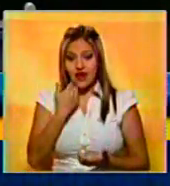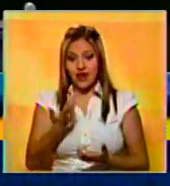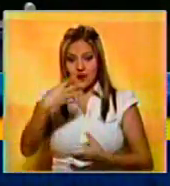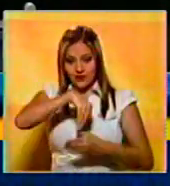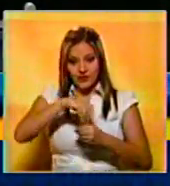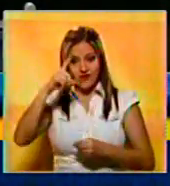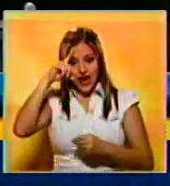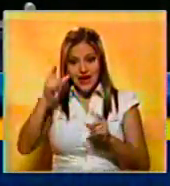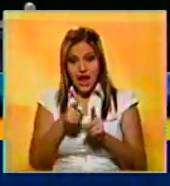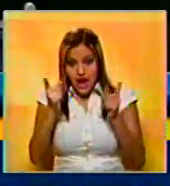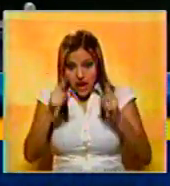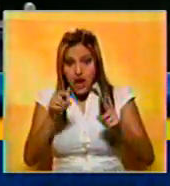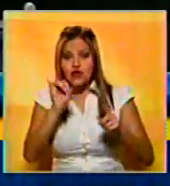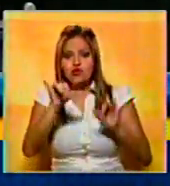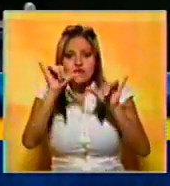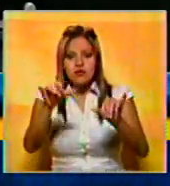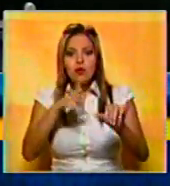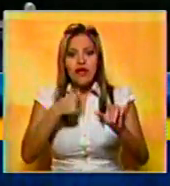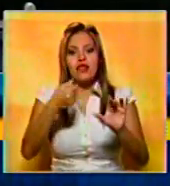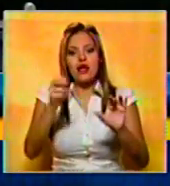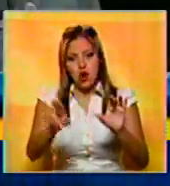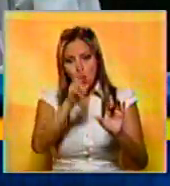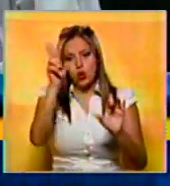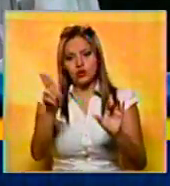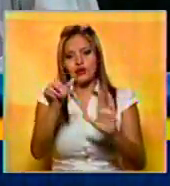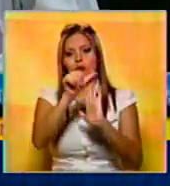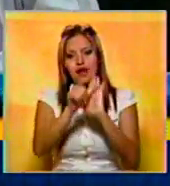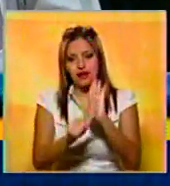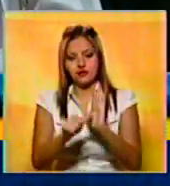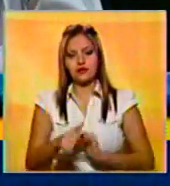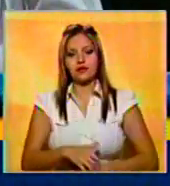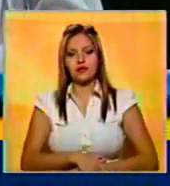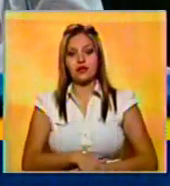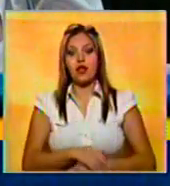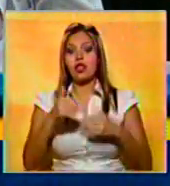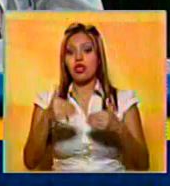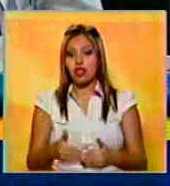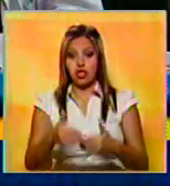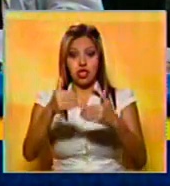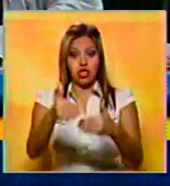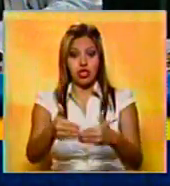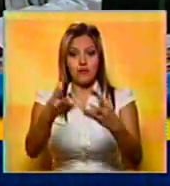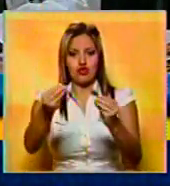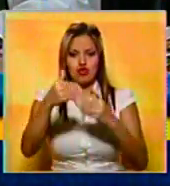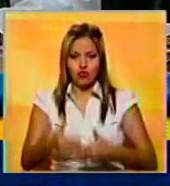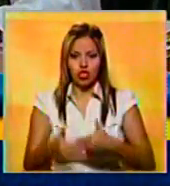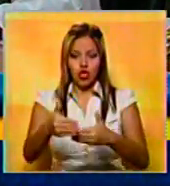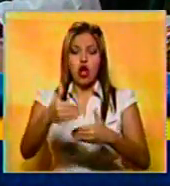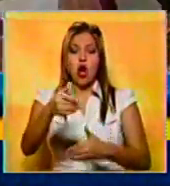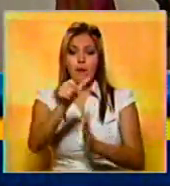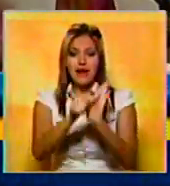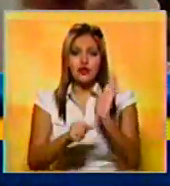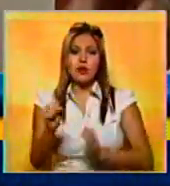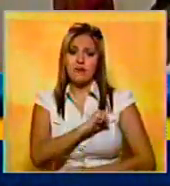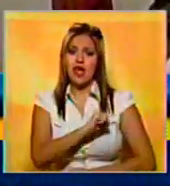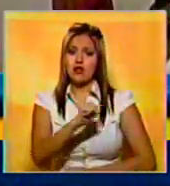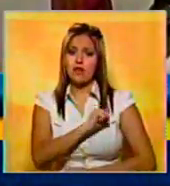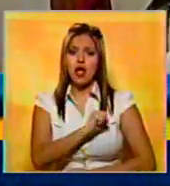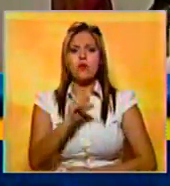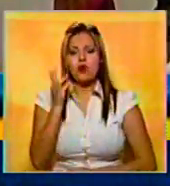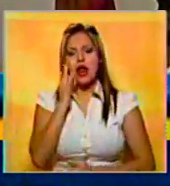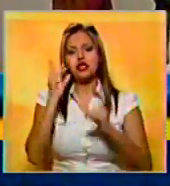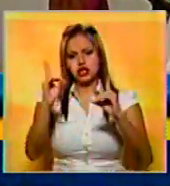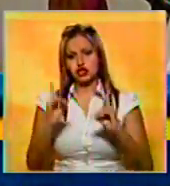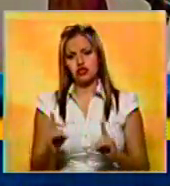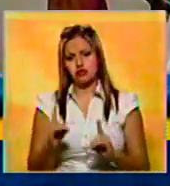que son buenas candidatas a hacerle la histerectomía vaginal. Luego de posponer muchas veces la operación por miedo, Marixa decidió hacerse